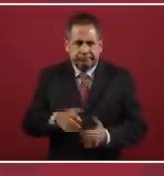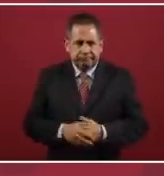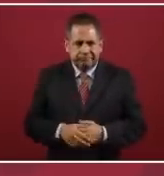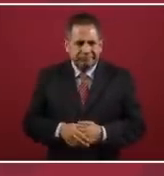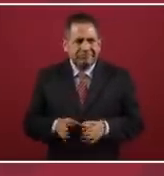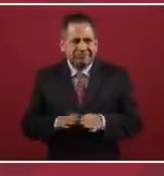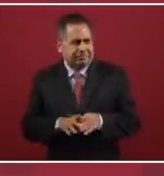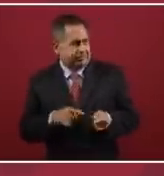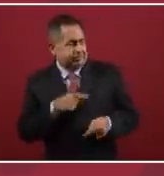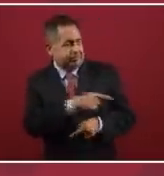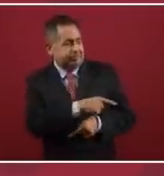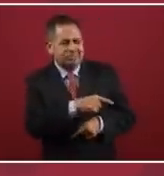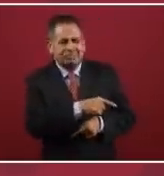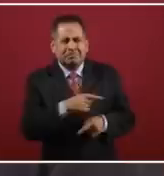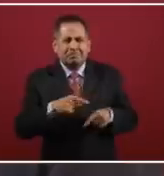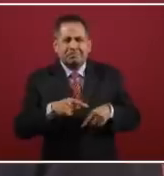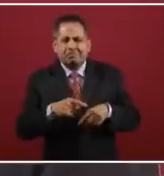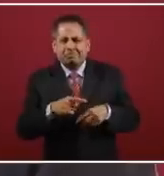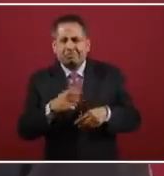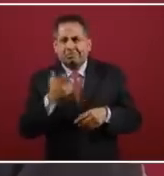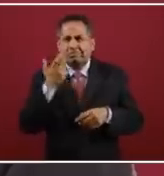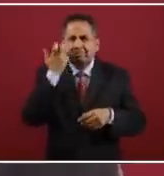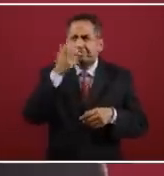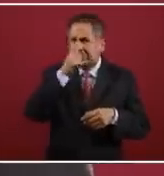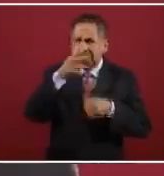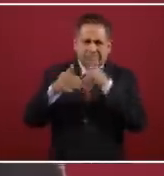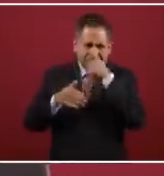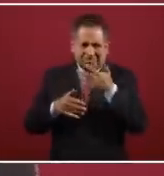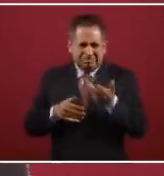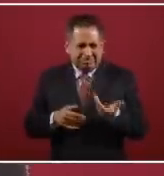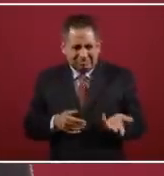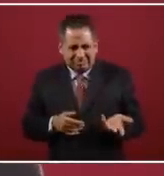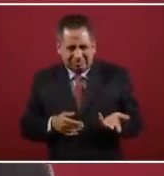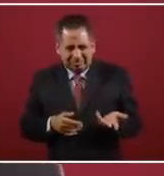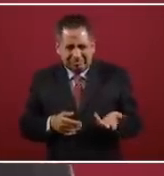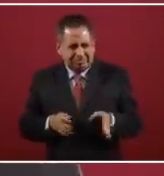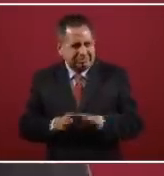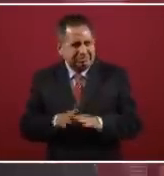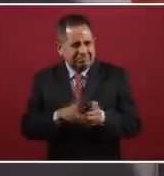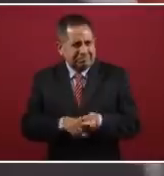izquierda, ¿sí?, se va a ganar